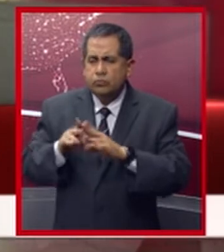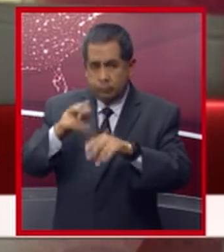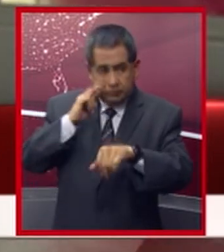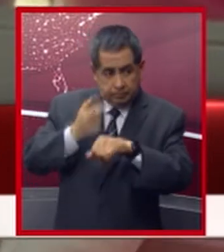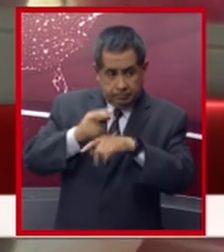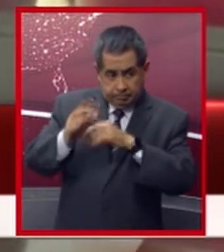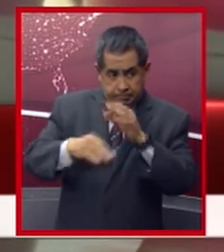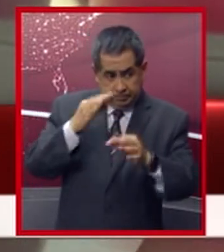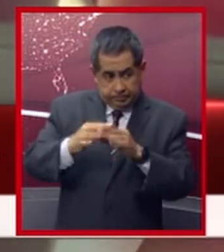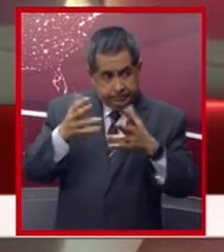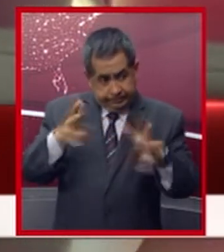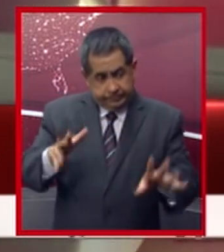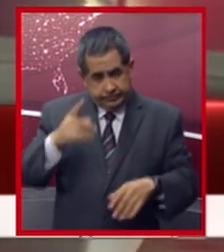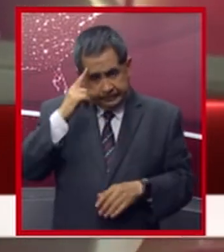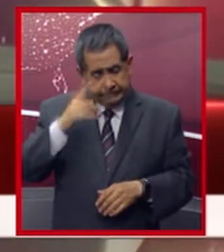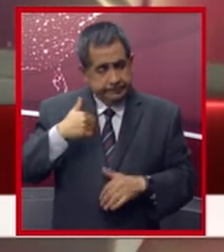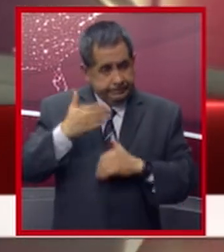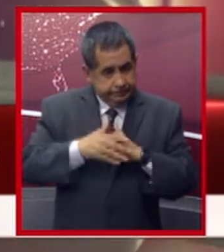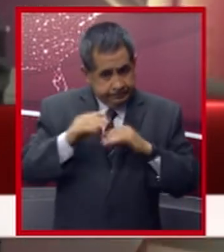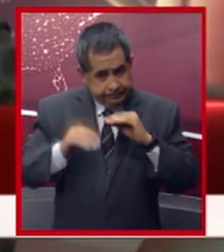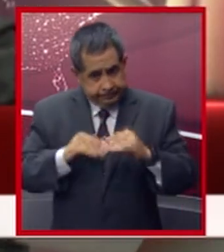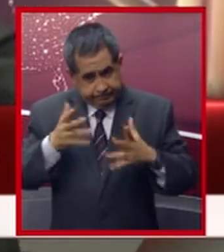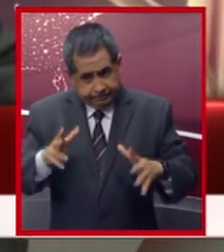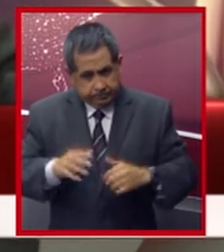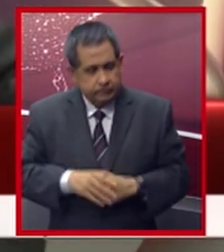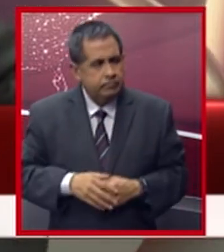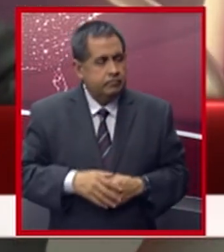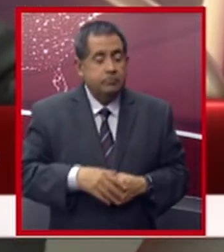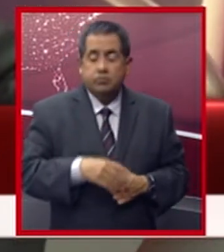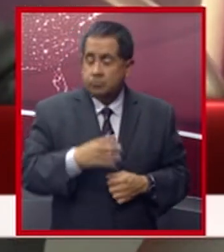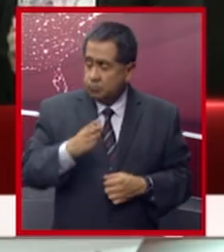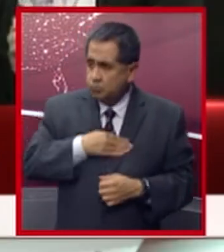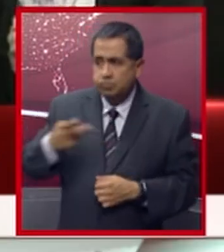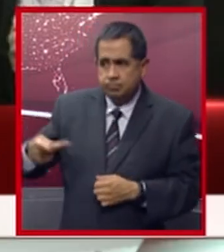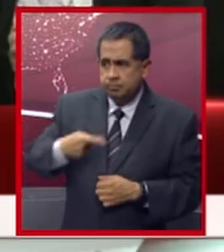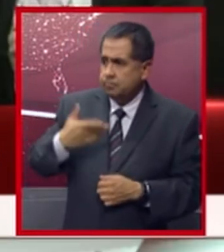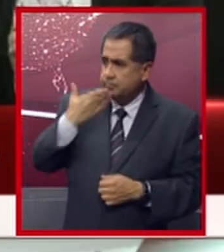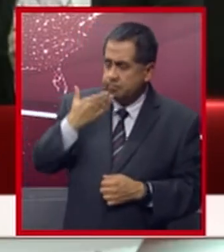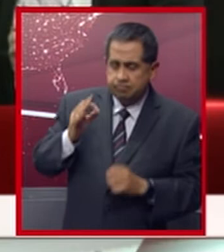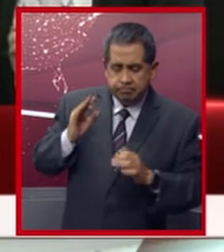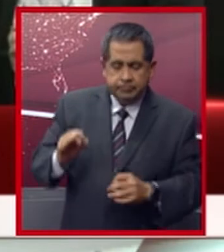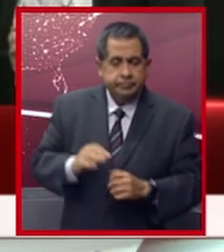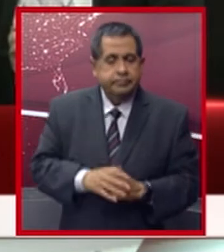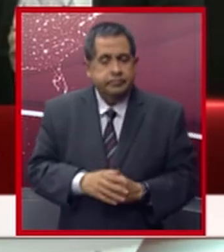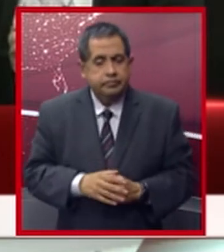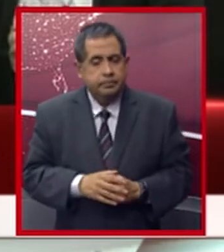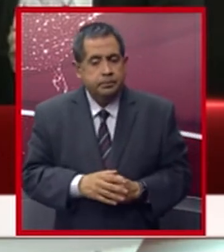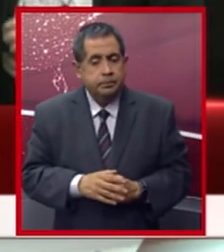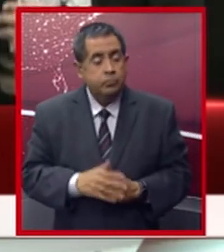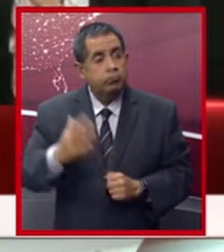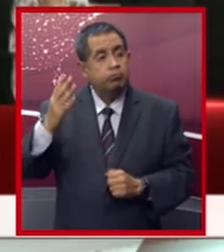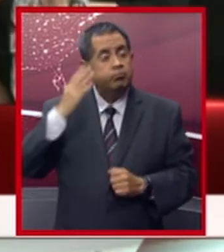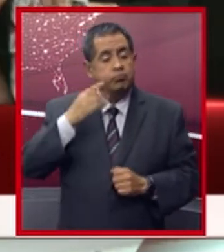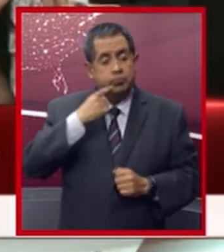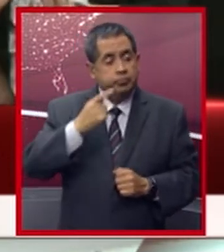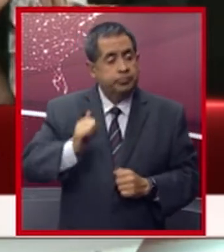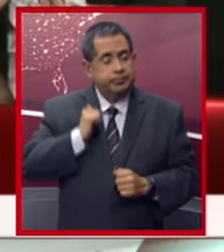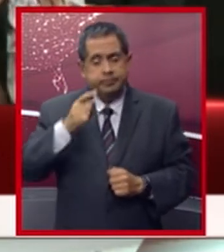tarea para, pues, ya materializar esta reforma? Qué bueno que me lo preguntas, porque mira, cuando dijimos